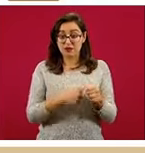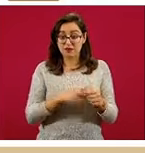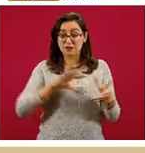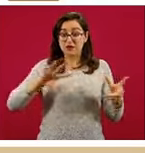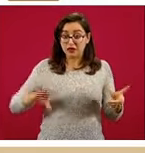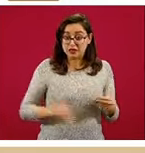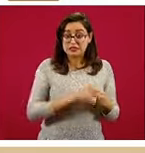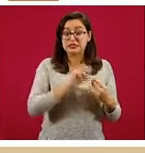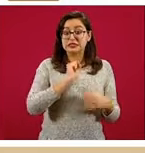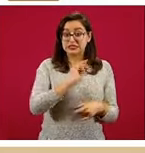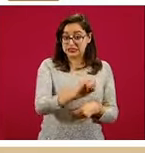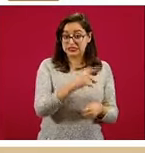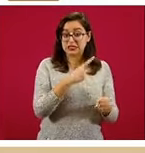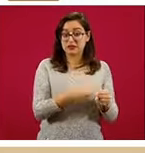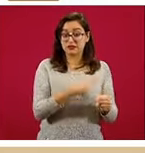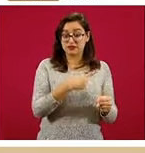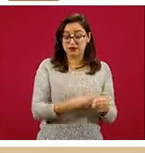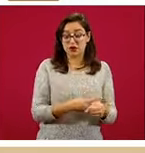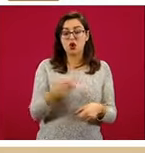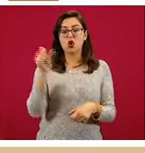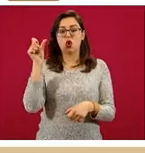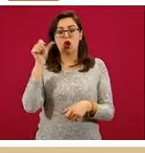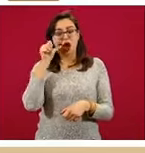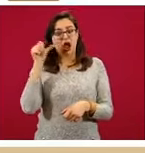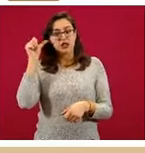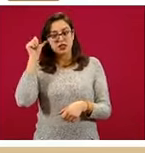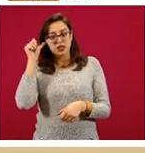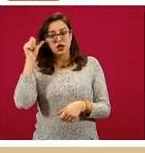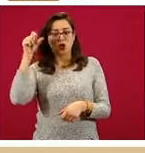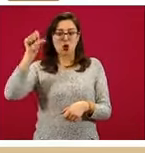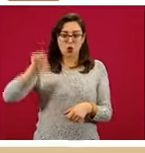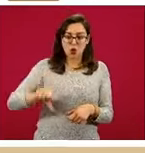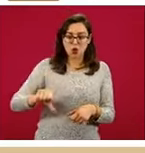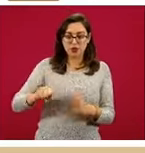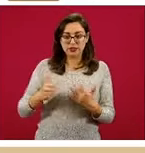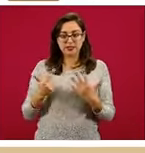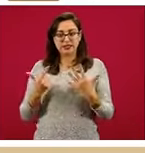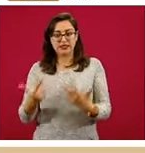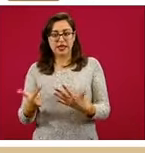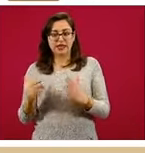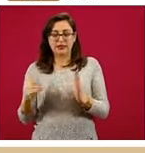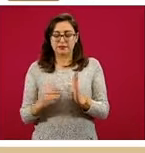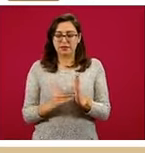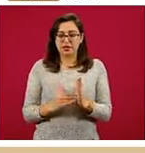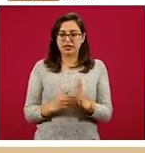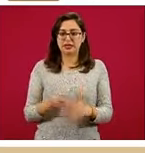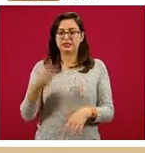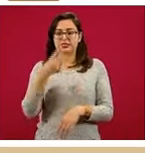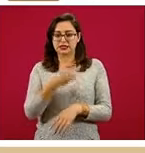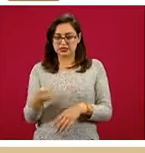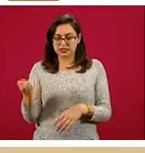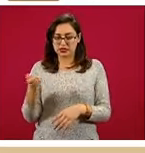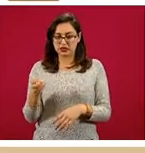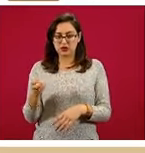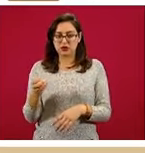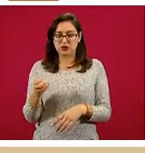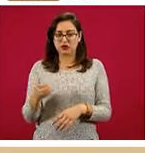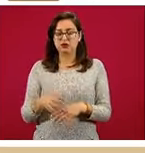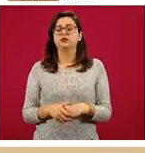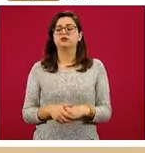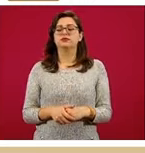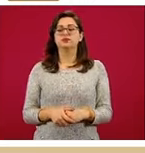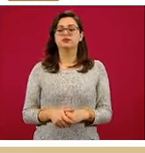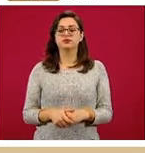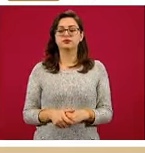clasificados como confirmados, y para el día de hoy, es decir, de ayer para hoy, son 7,000 7.300 casos, un poco más de